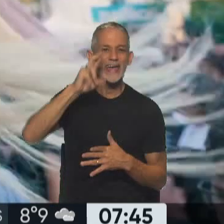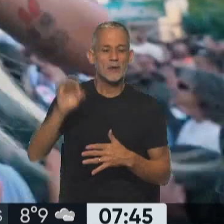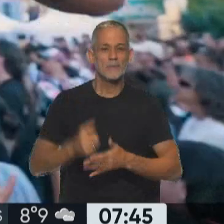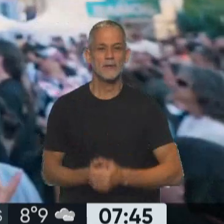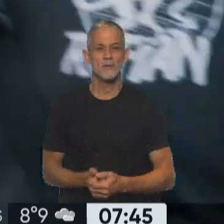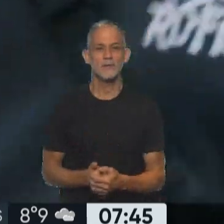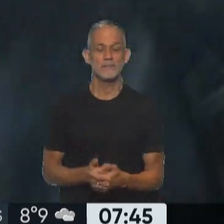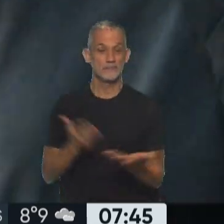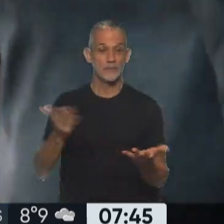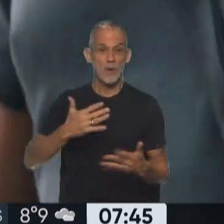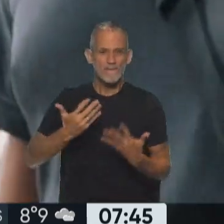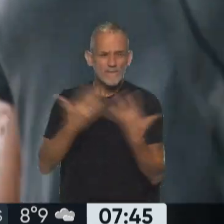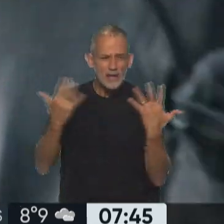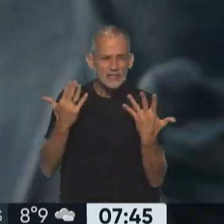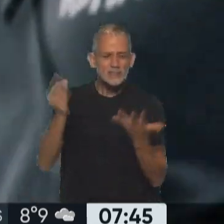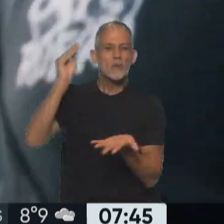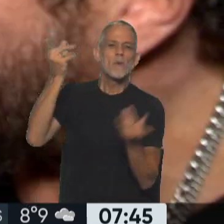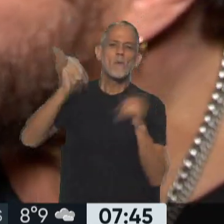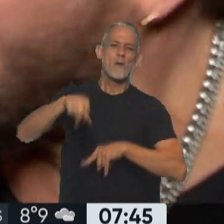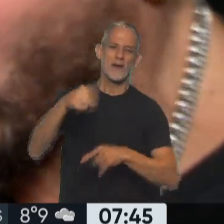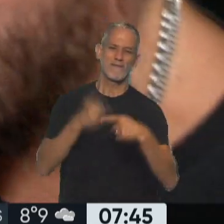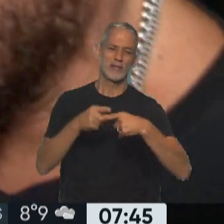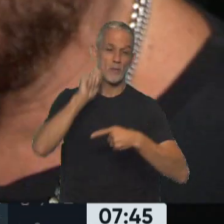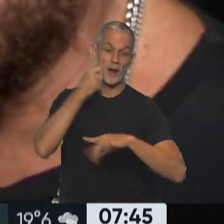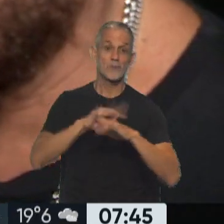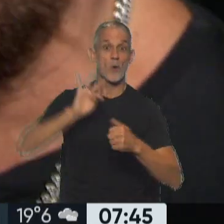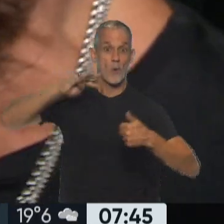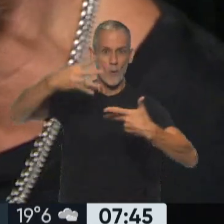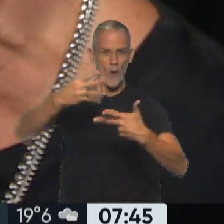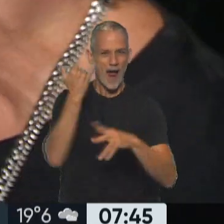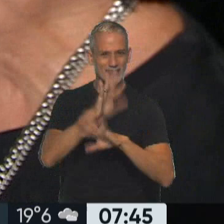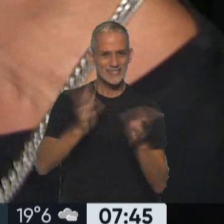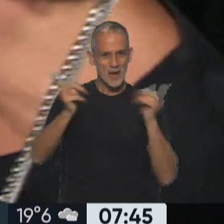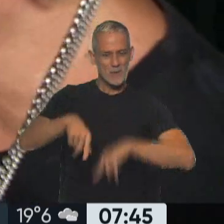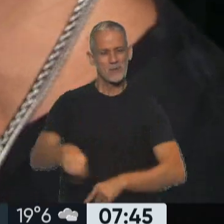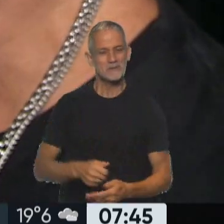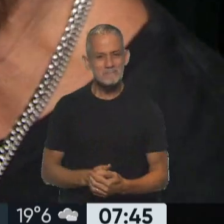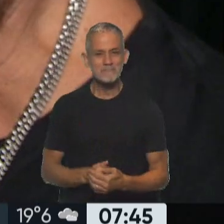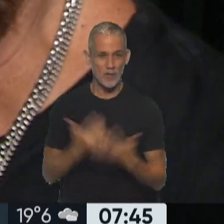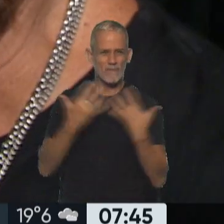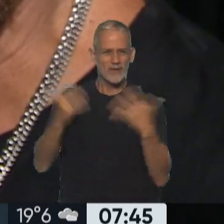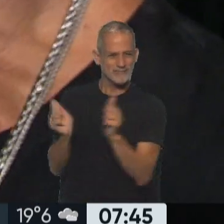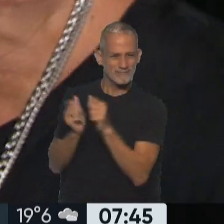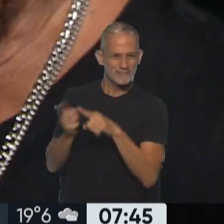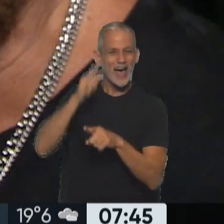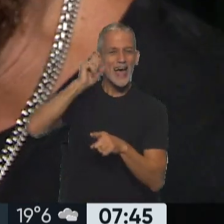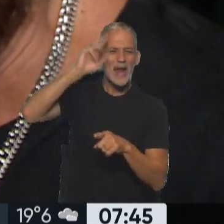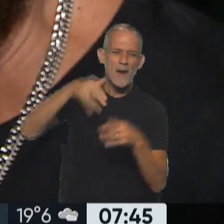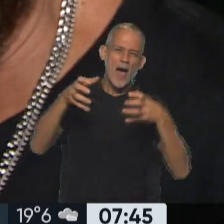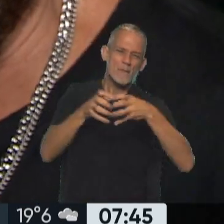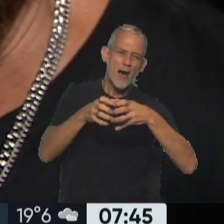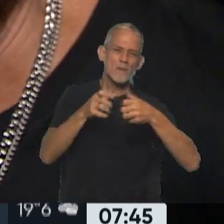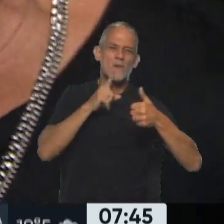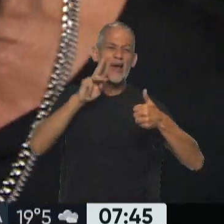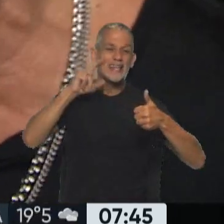frente. Felices de estar una vez más en este hermoso festival. Ya es la cuarta vez que vamos a estar tocando. Felices con Germán también y con toda la banda, con Tripa. La